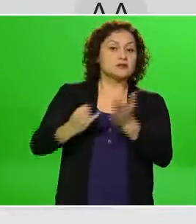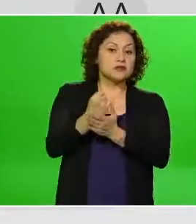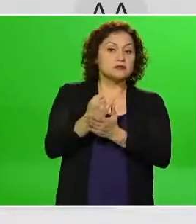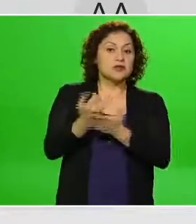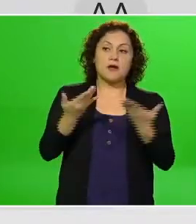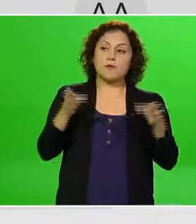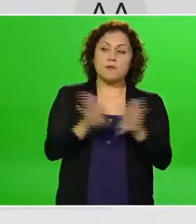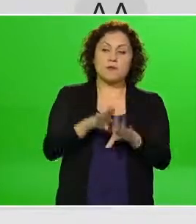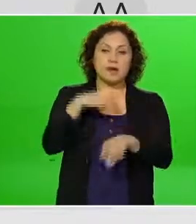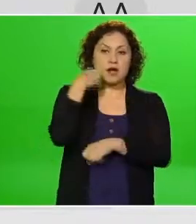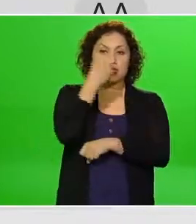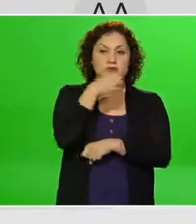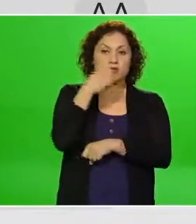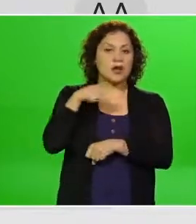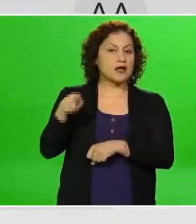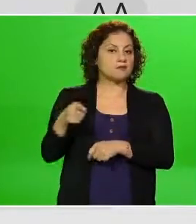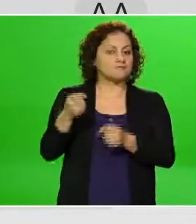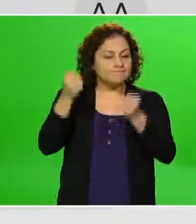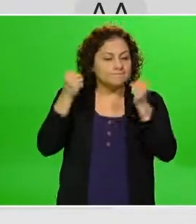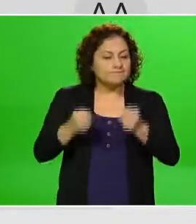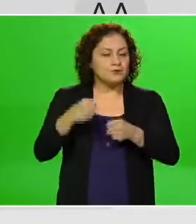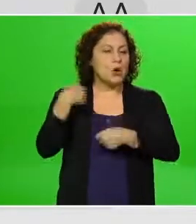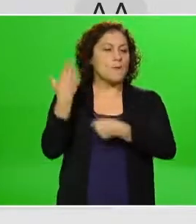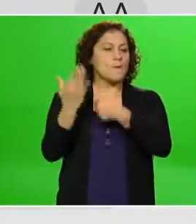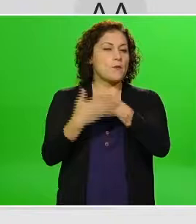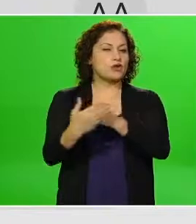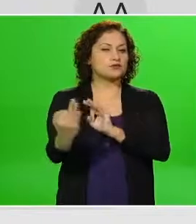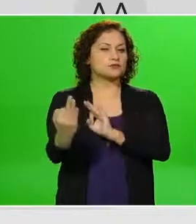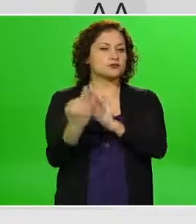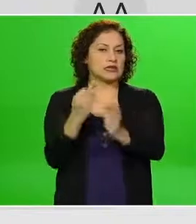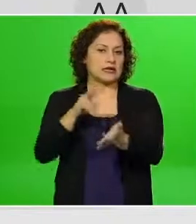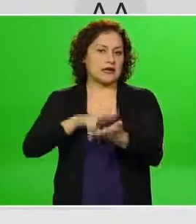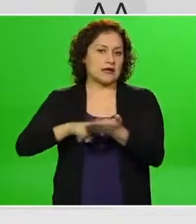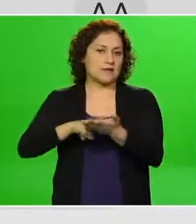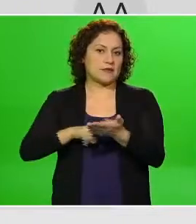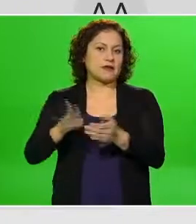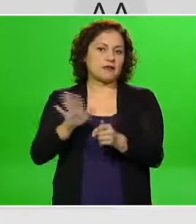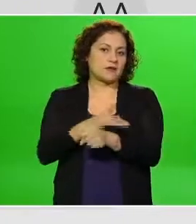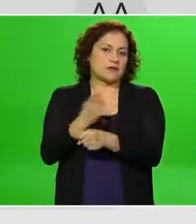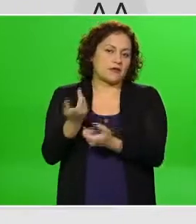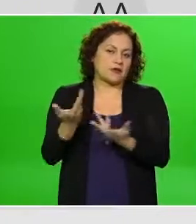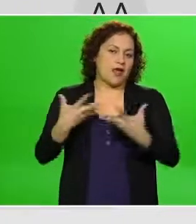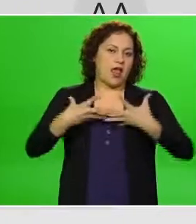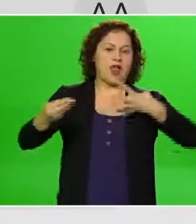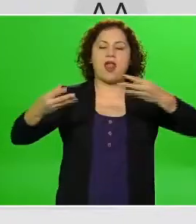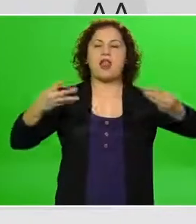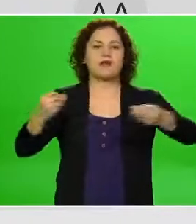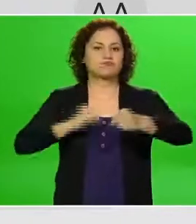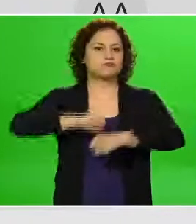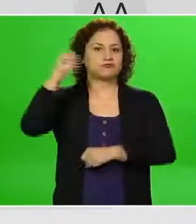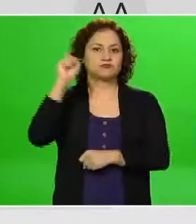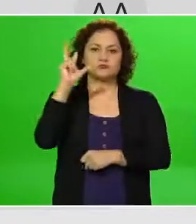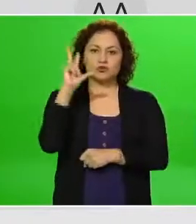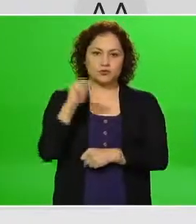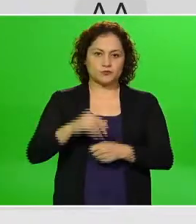regresando al verde lo antes posible, dado que no hay una tendencia ascendente de la epidemia en esa